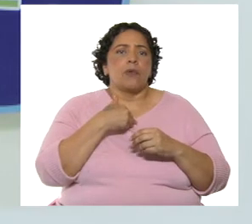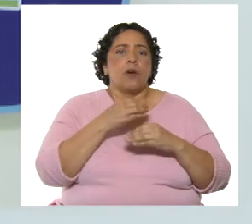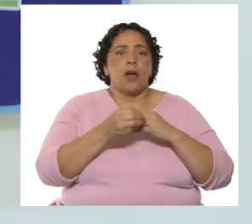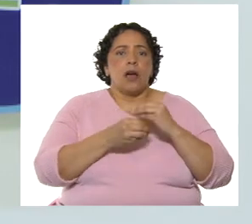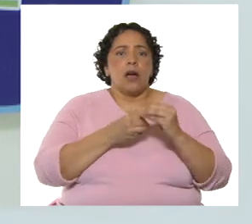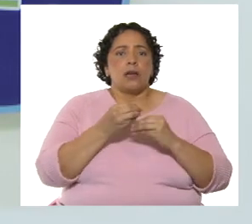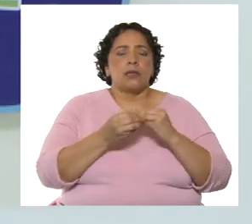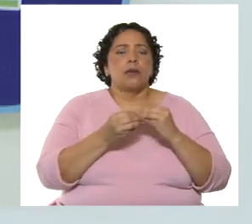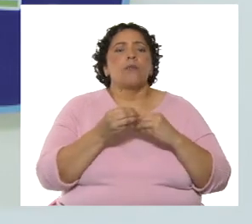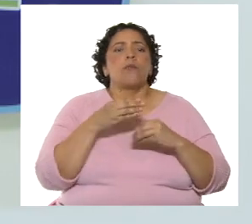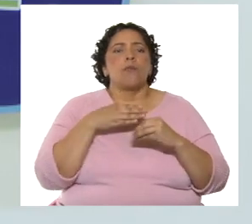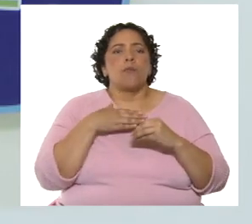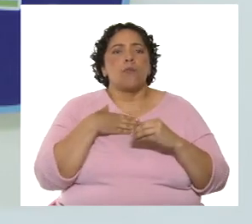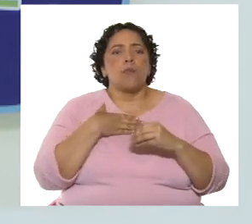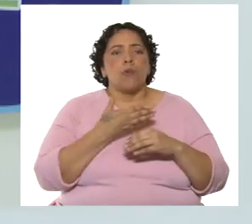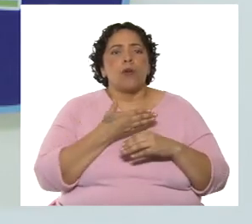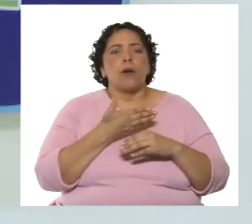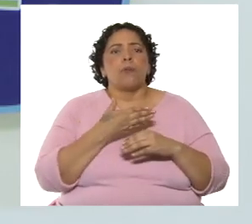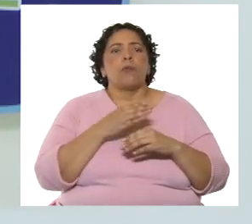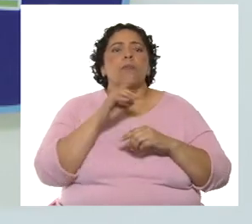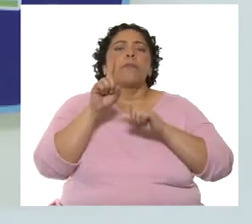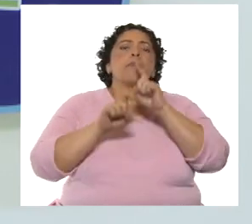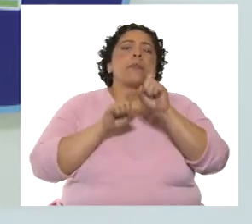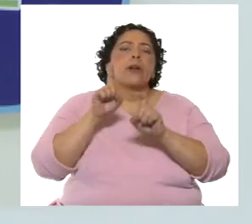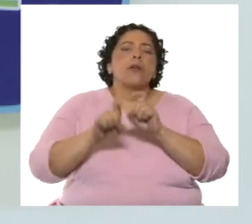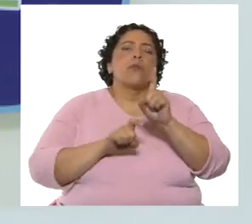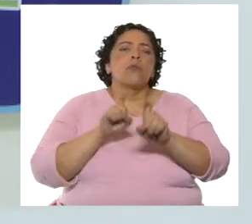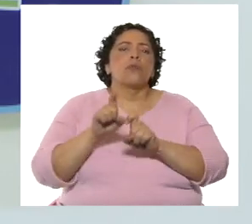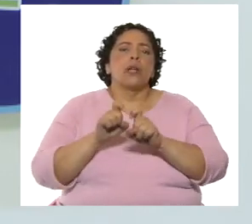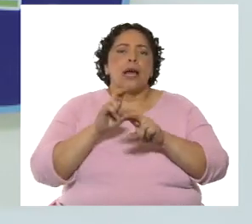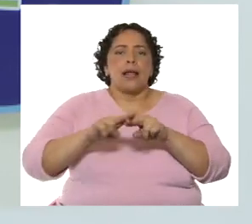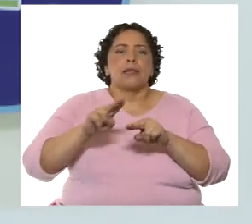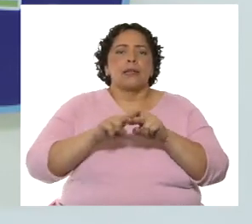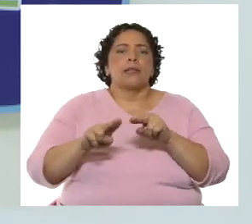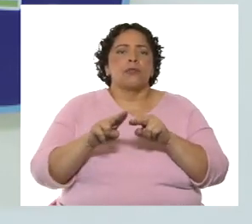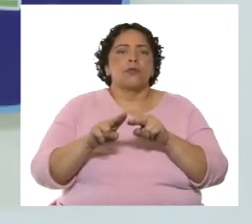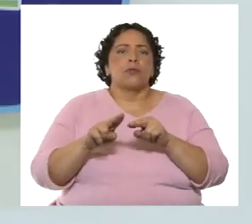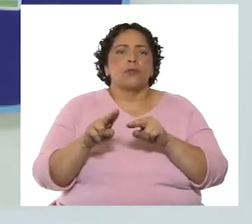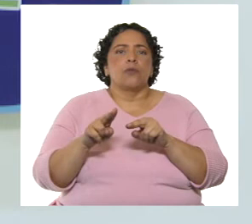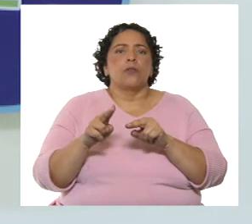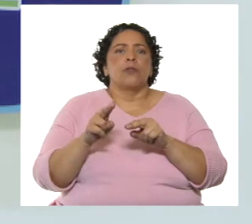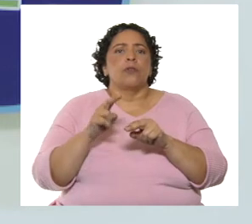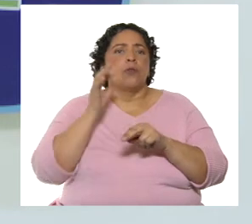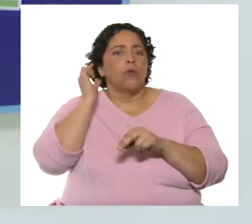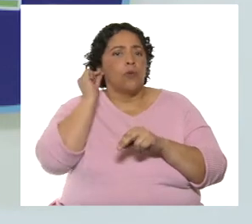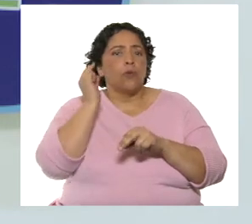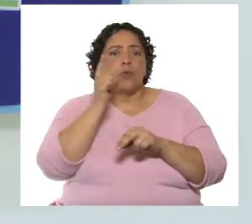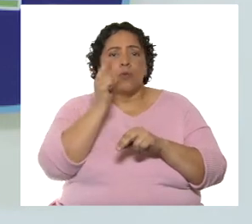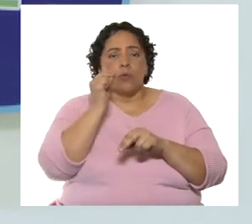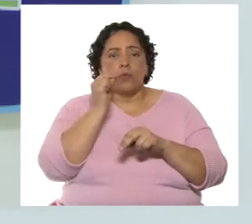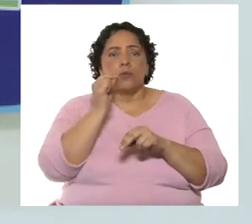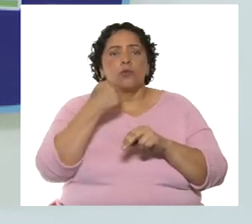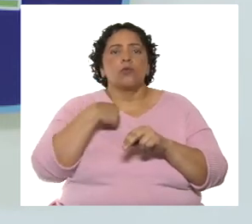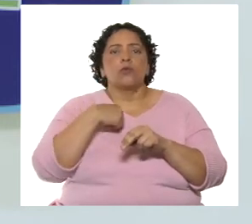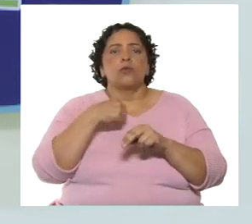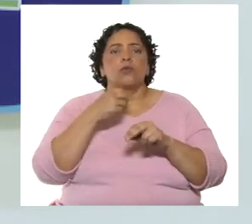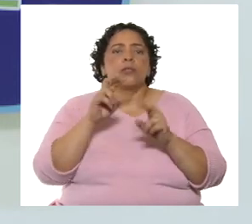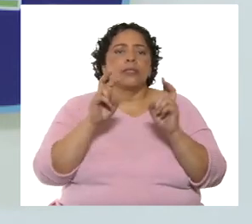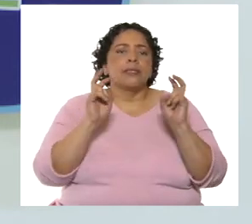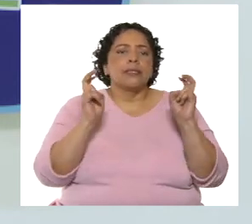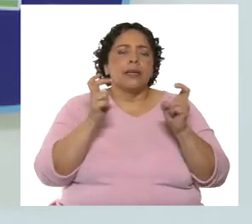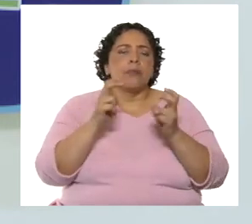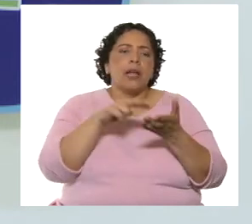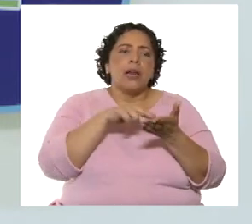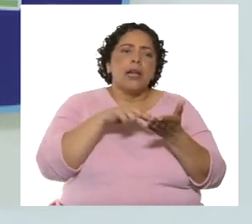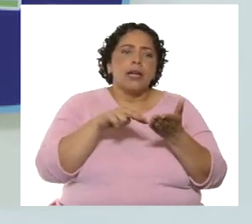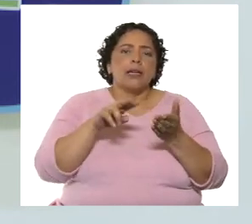cabo, que podamos hacerle preguntas a ese niño, ¿verdad?, a esa niña, sobre lo que nosotros acabamos de